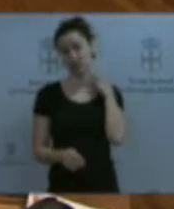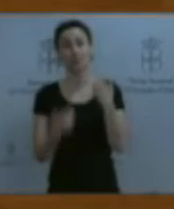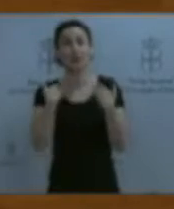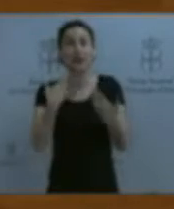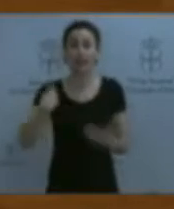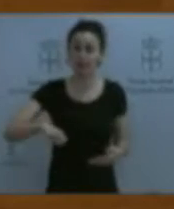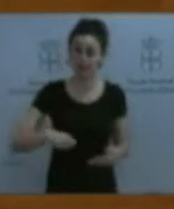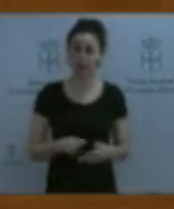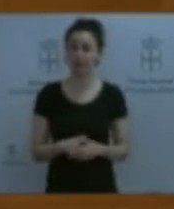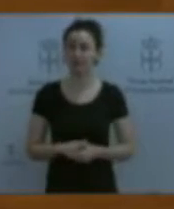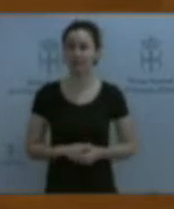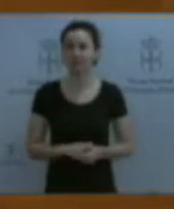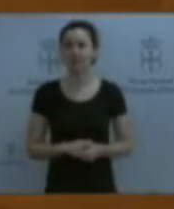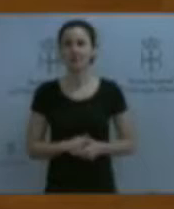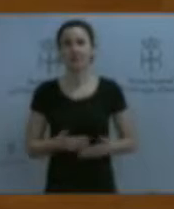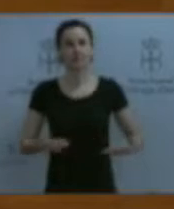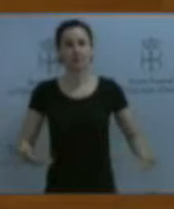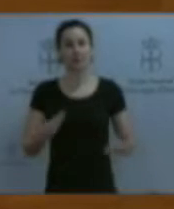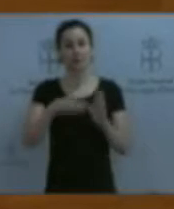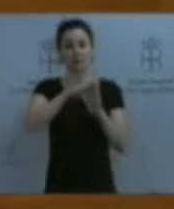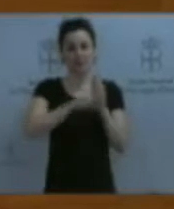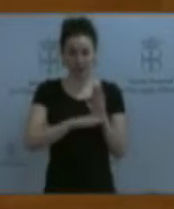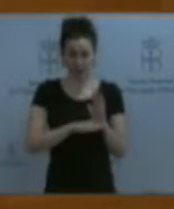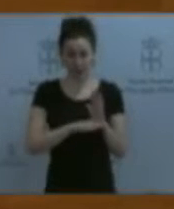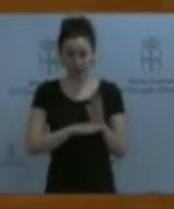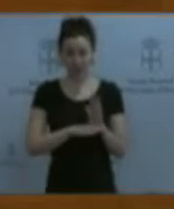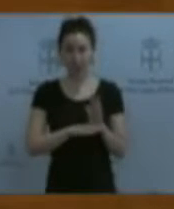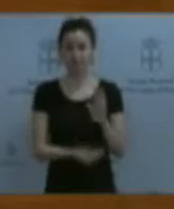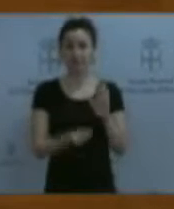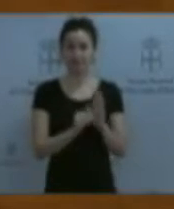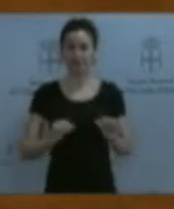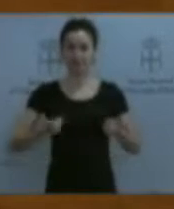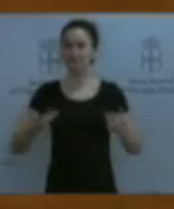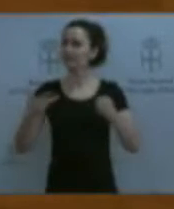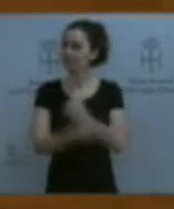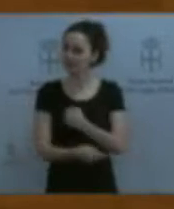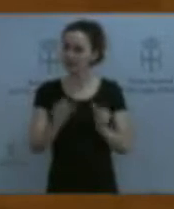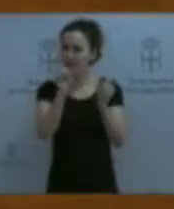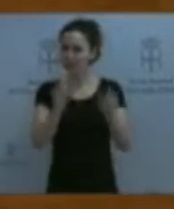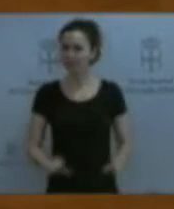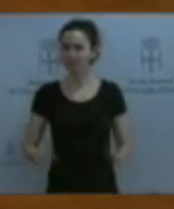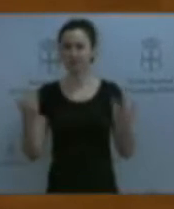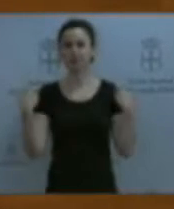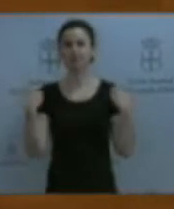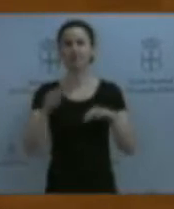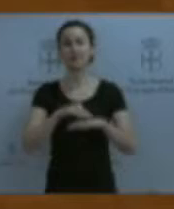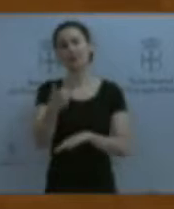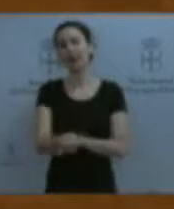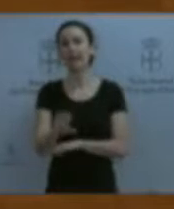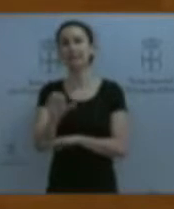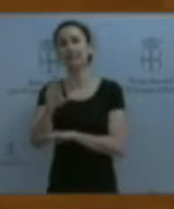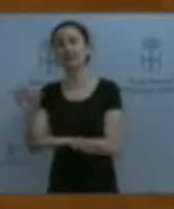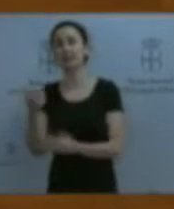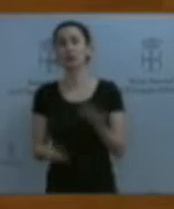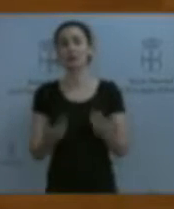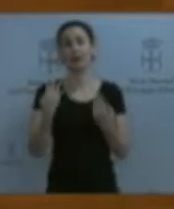presidente. Esta medida que, en esta iniciativa, imitando un modelo fiscal más adaptado para la calle Serrano de Madrid que para la calle Uría, ni